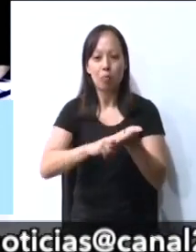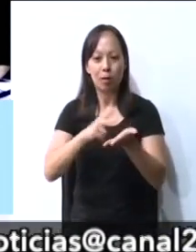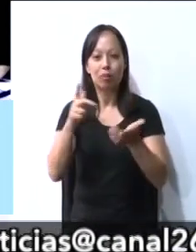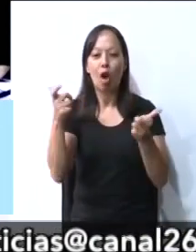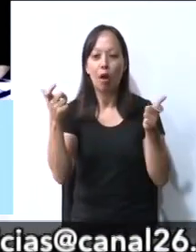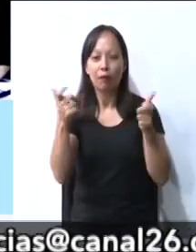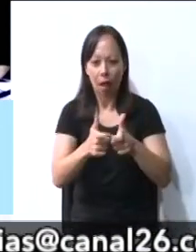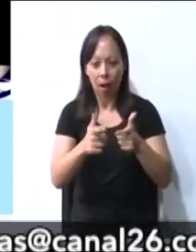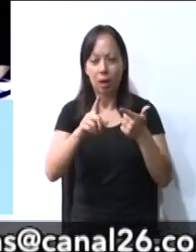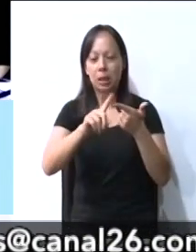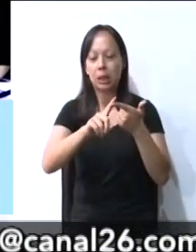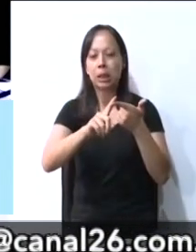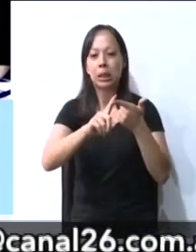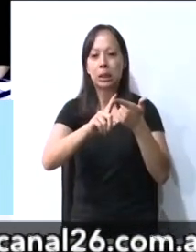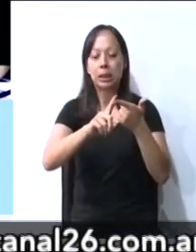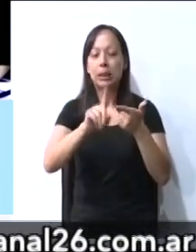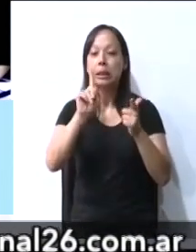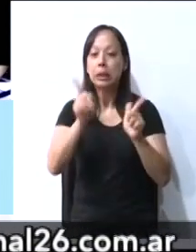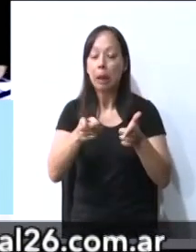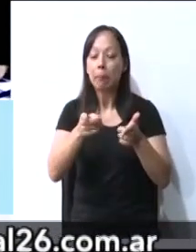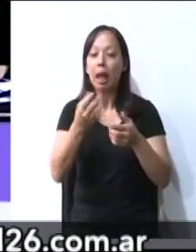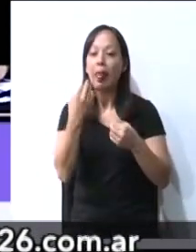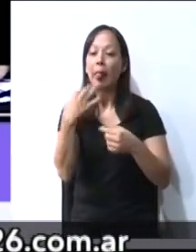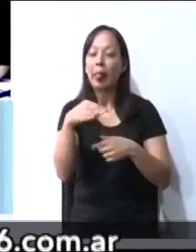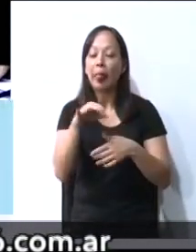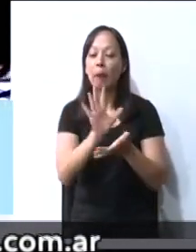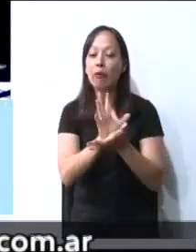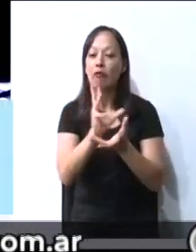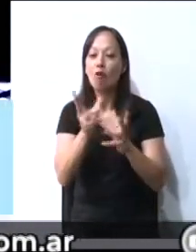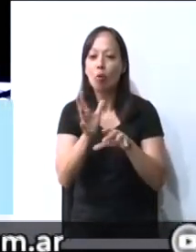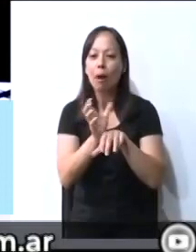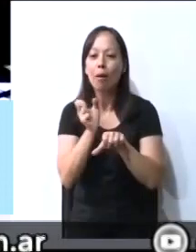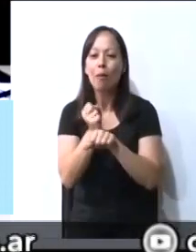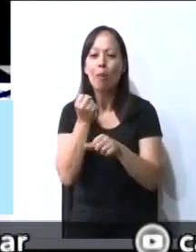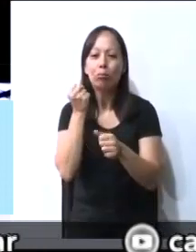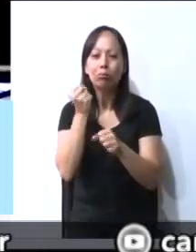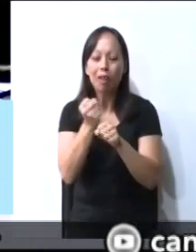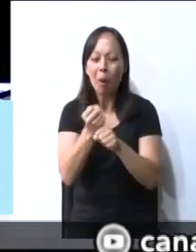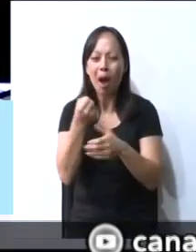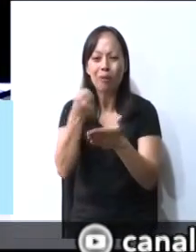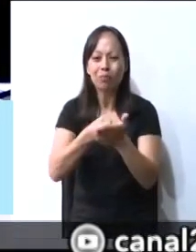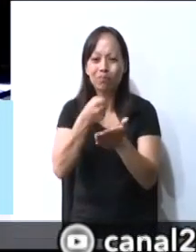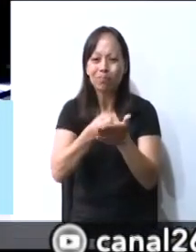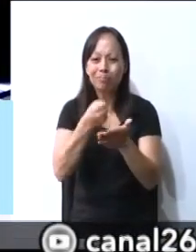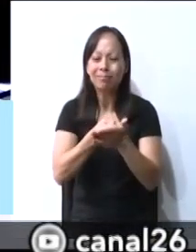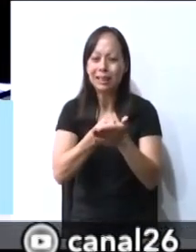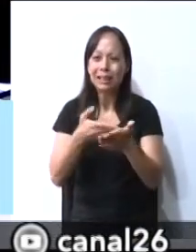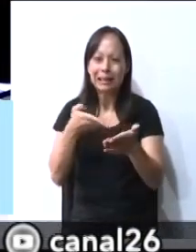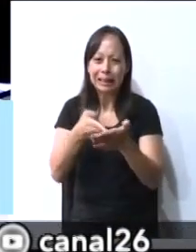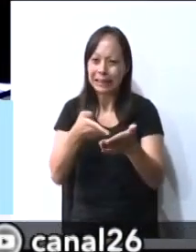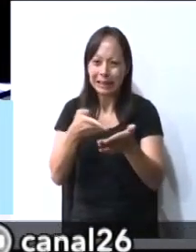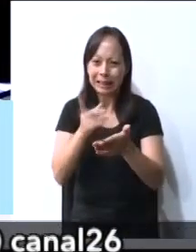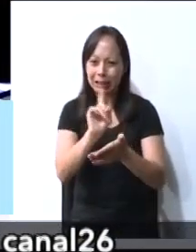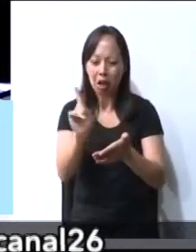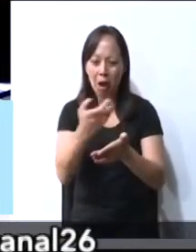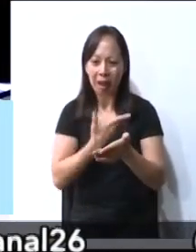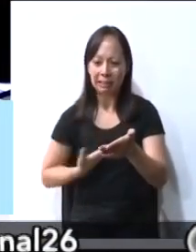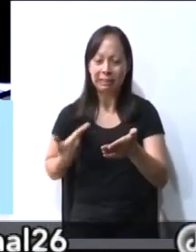millones de argentinos, sino que también hoy es una muralla contra el trabajo y la producción. El Estado tiene que ser un